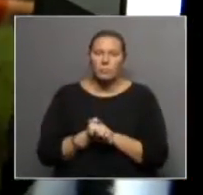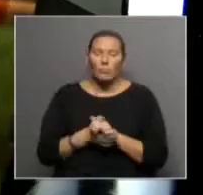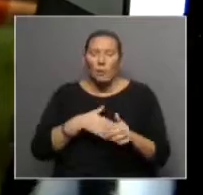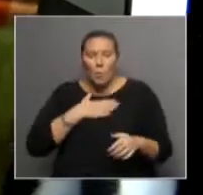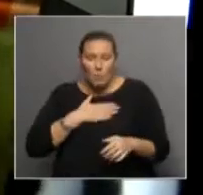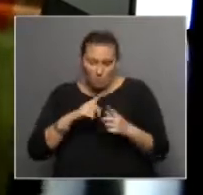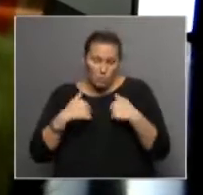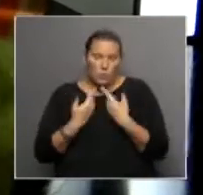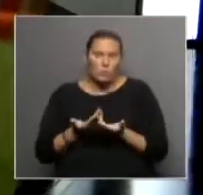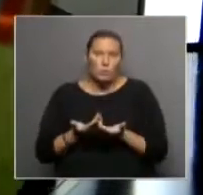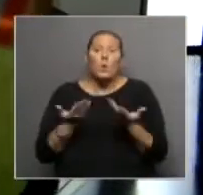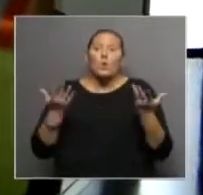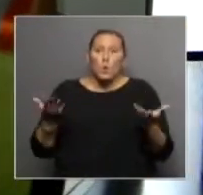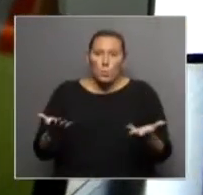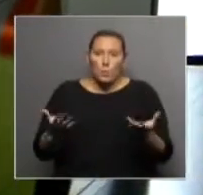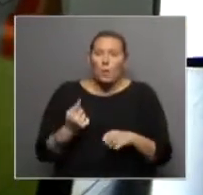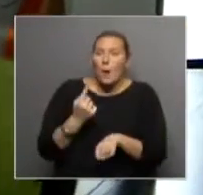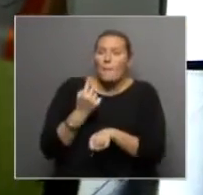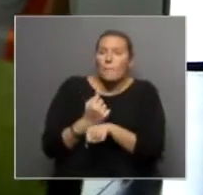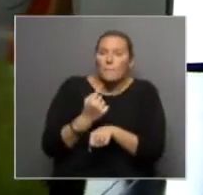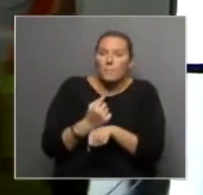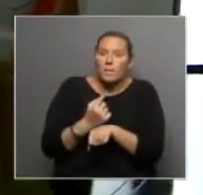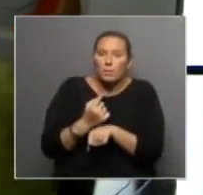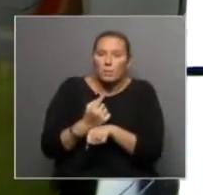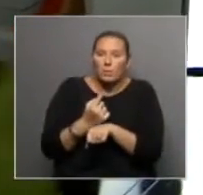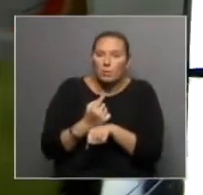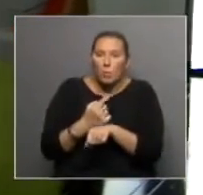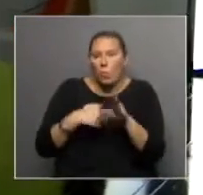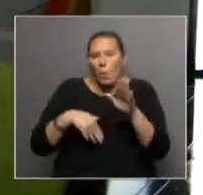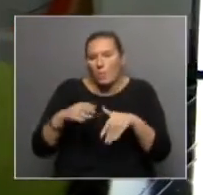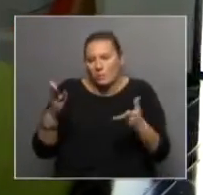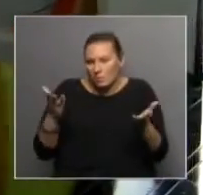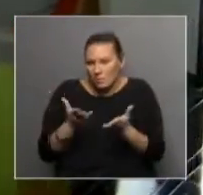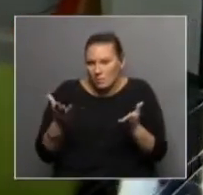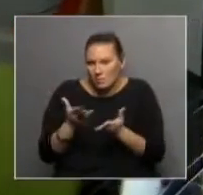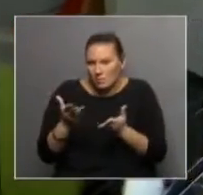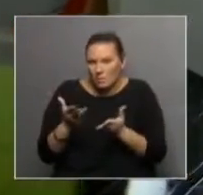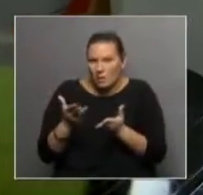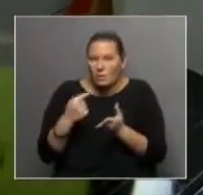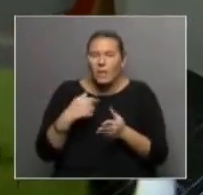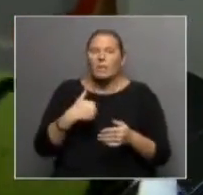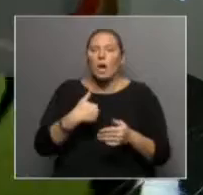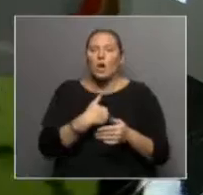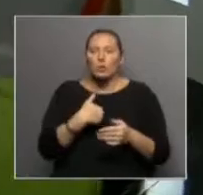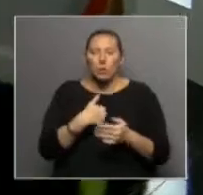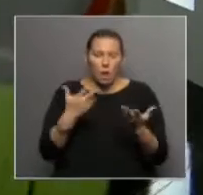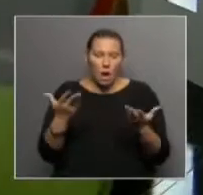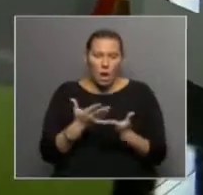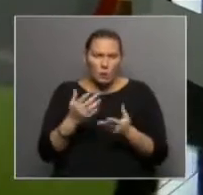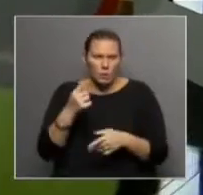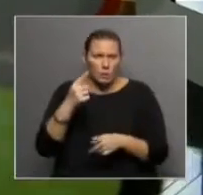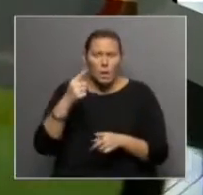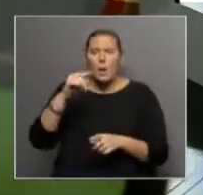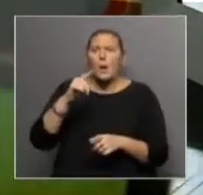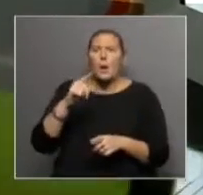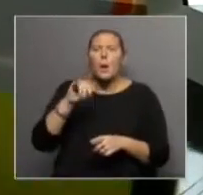placer para nosotros y bueno, en primer término, como corresponde a lo más actual, este rol que está desempeñando, creo que desde principio de